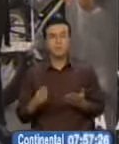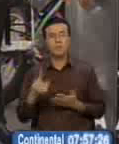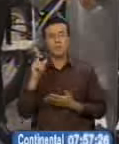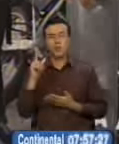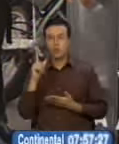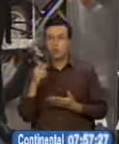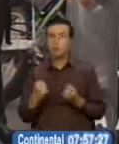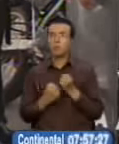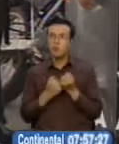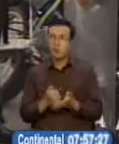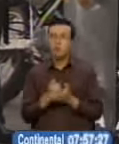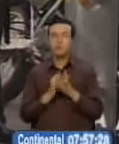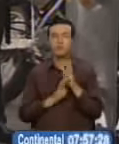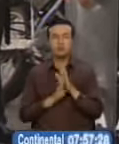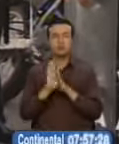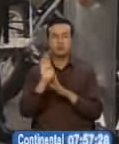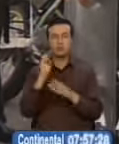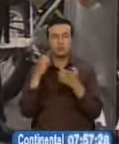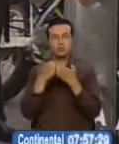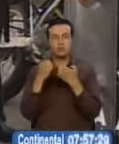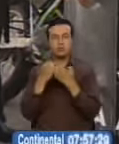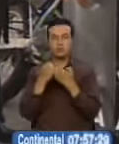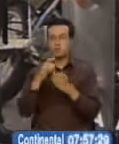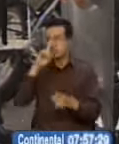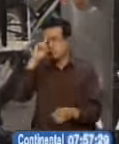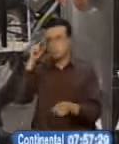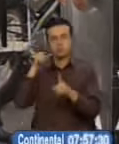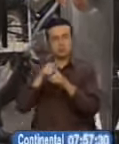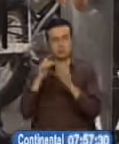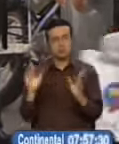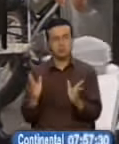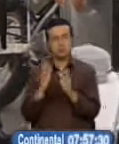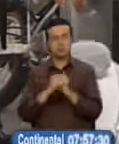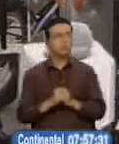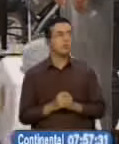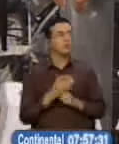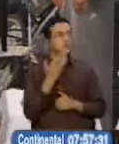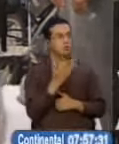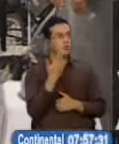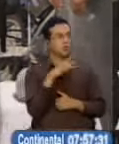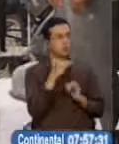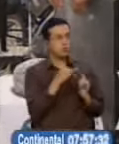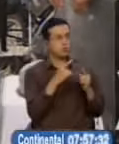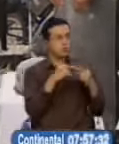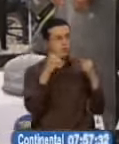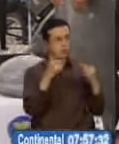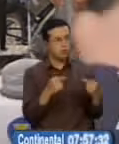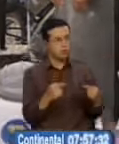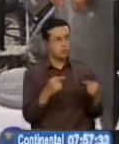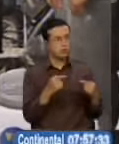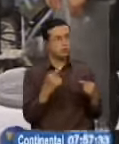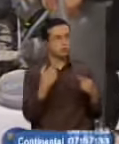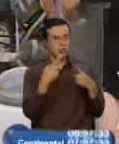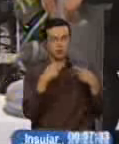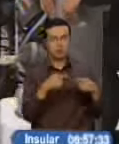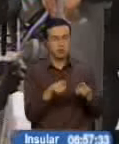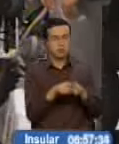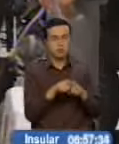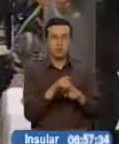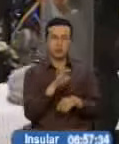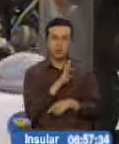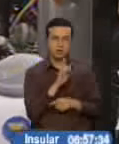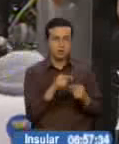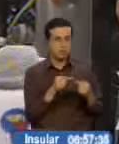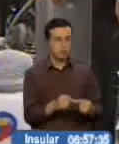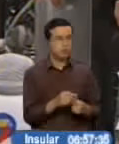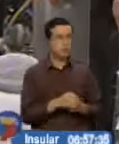de luz que siempre necesita un equipo para ser determinante en su momento. Usted ha jugado finales, ha disputado también como entrenador